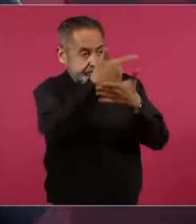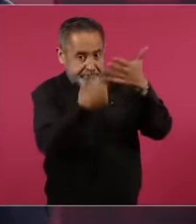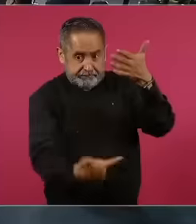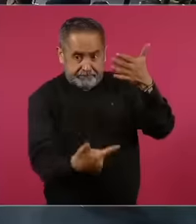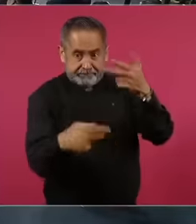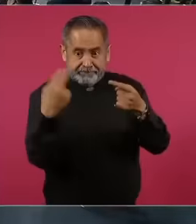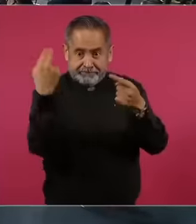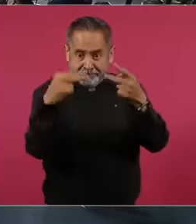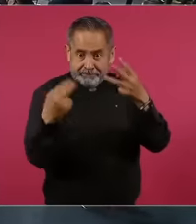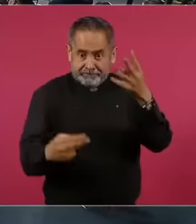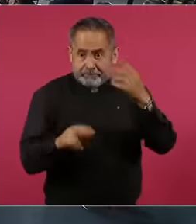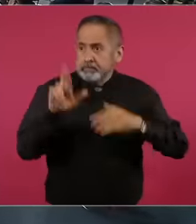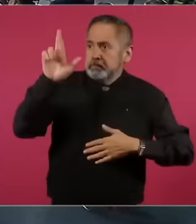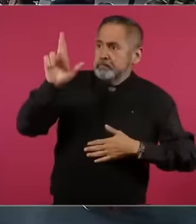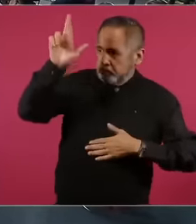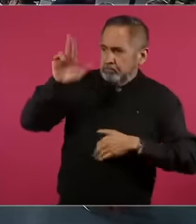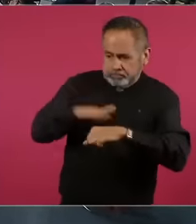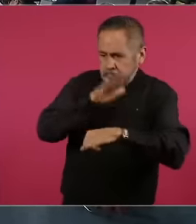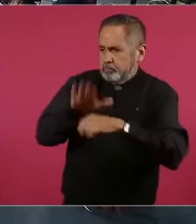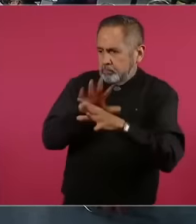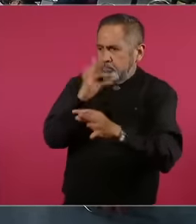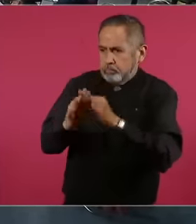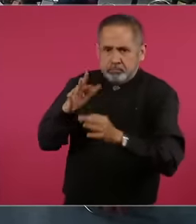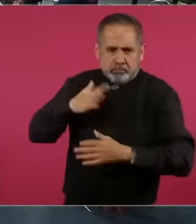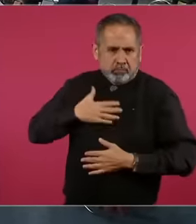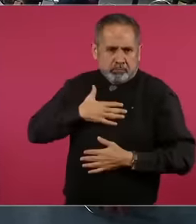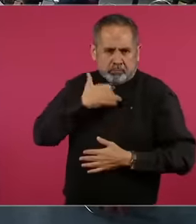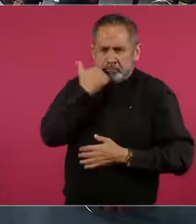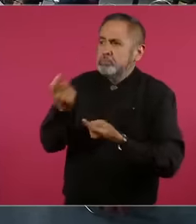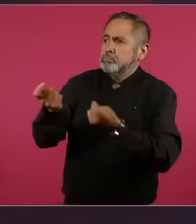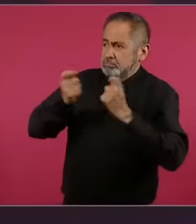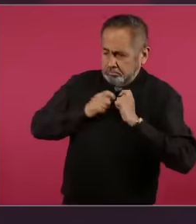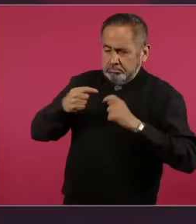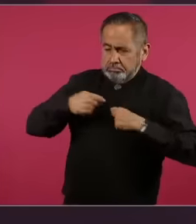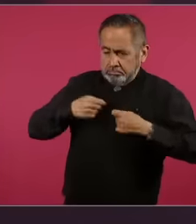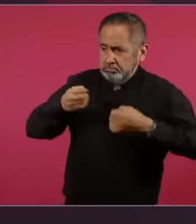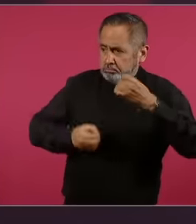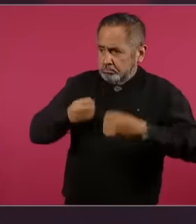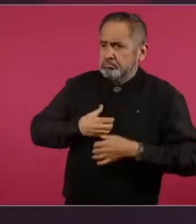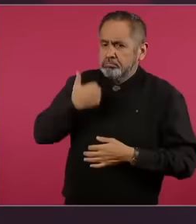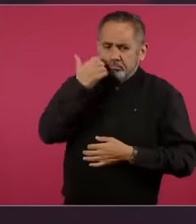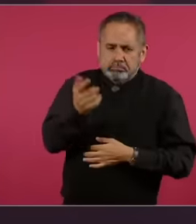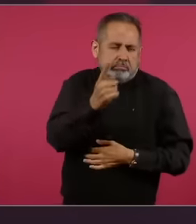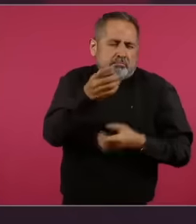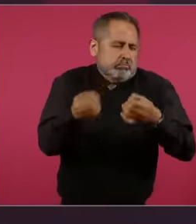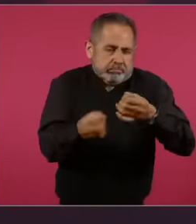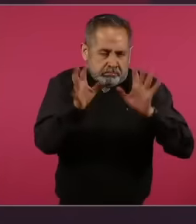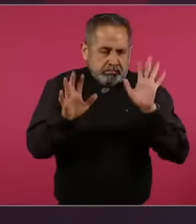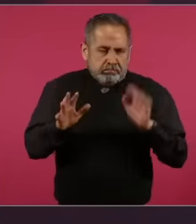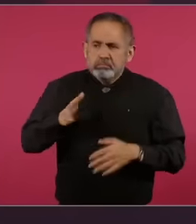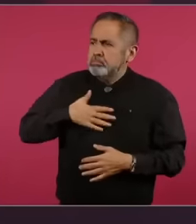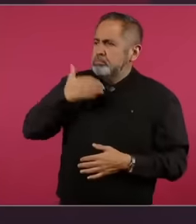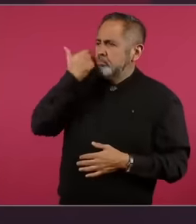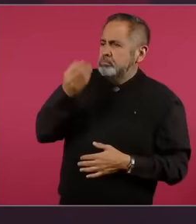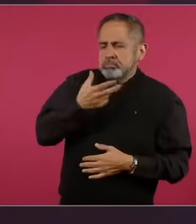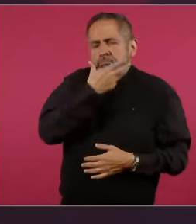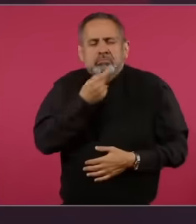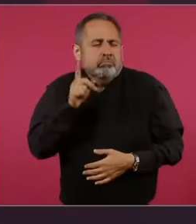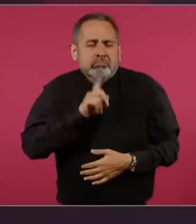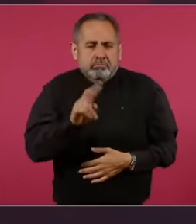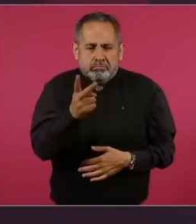los que cumplen con los requisitos para ser juez, un juez o jueza,